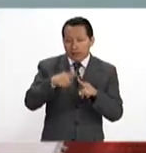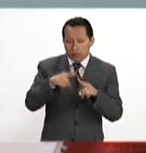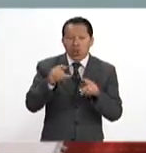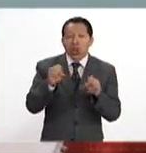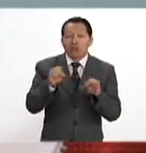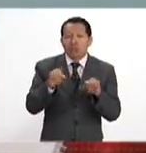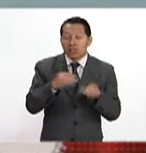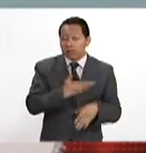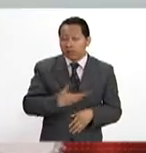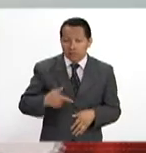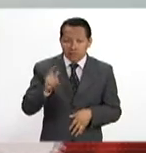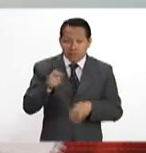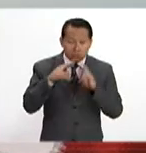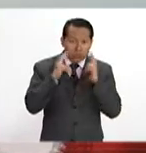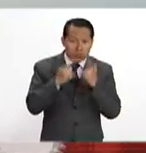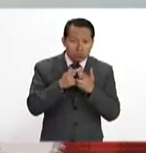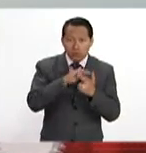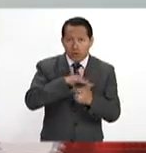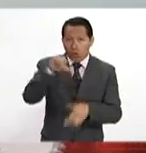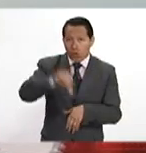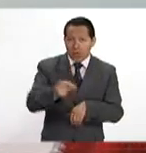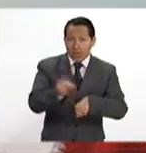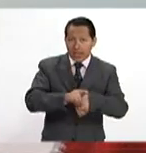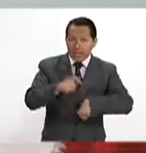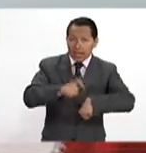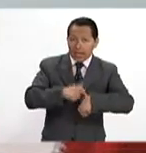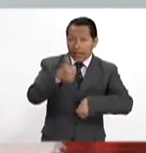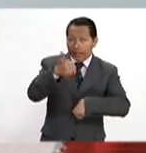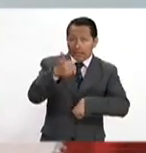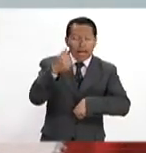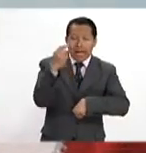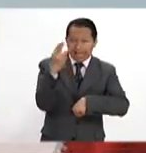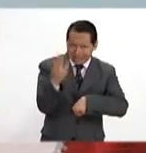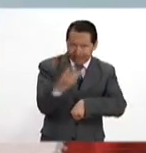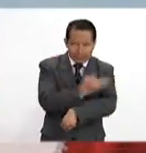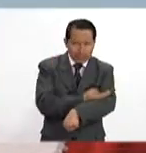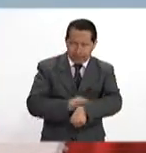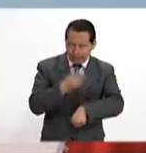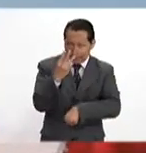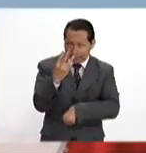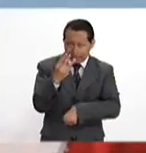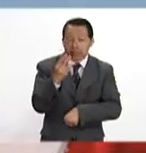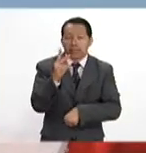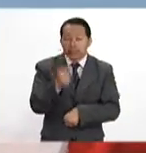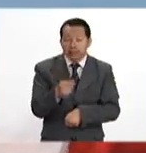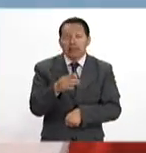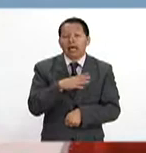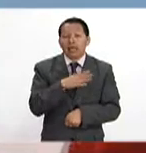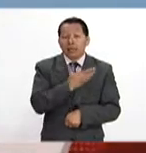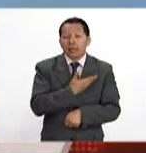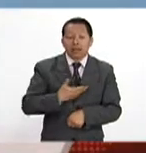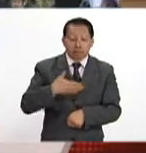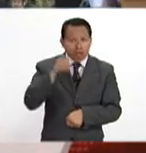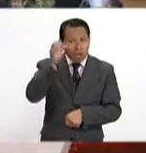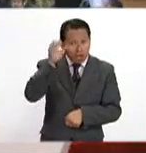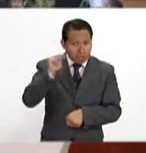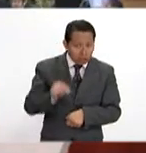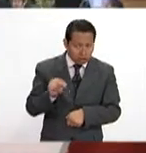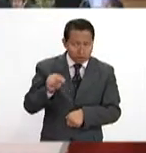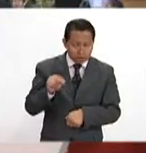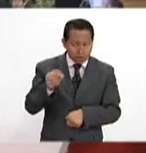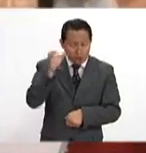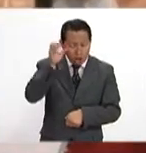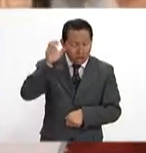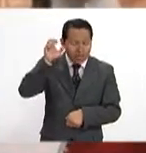oficina presidencial, la reunión fue programada para hoy a las 3 de la tarde, hora local, y estará liderada por el presidente surcoreano Moon